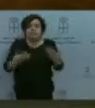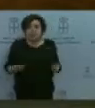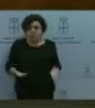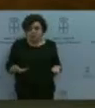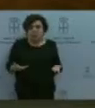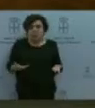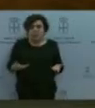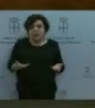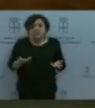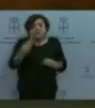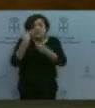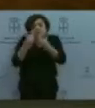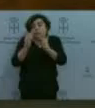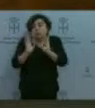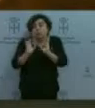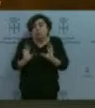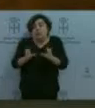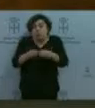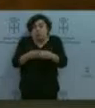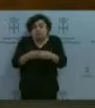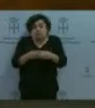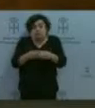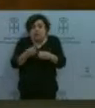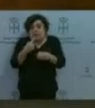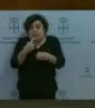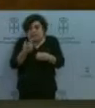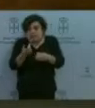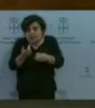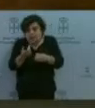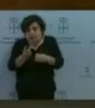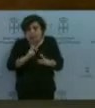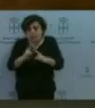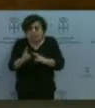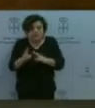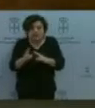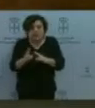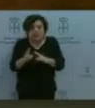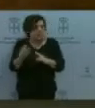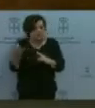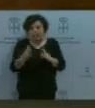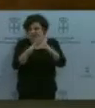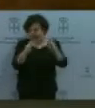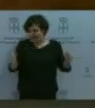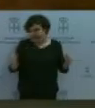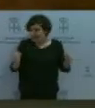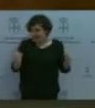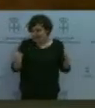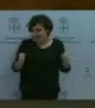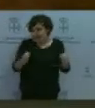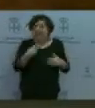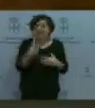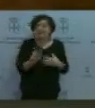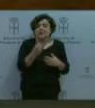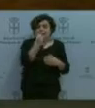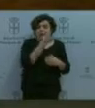diría mayoritariamente que se entiende perfectamente la intervención que estábamos viendo. La mesa, oímos lo que dice la